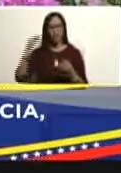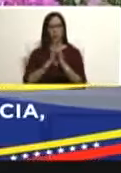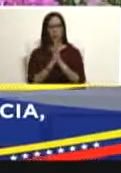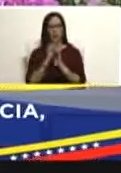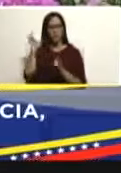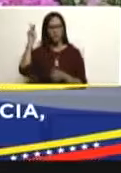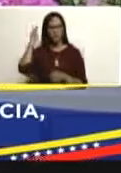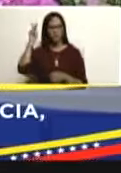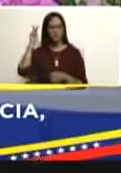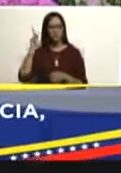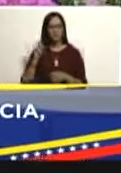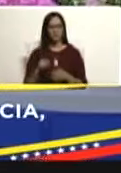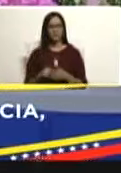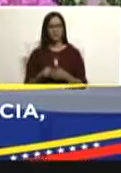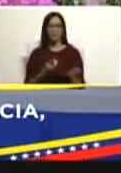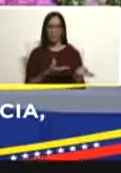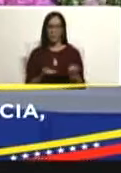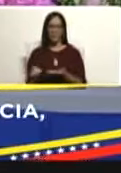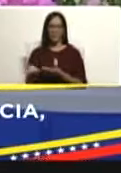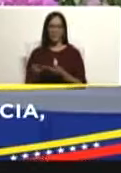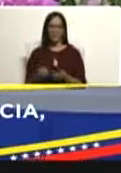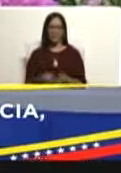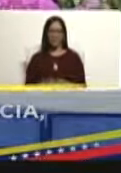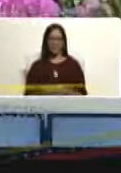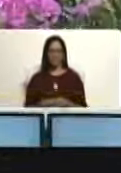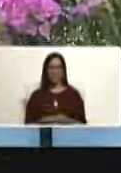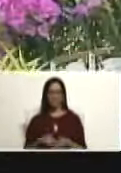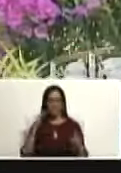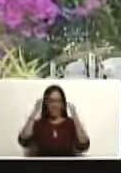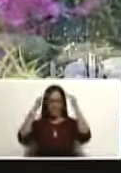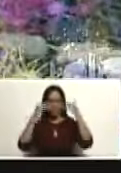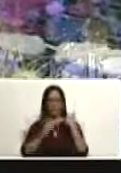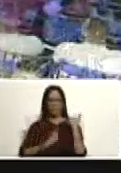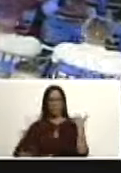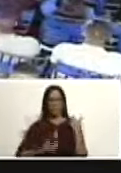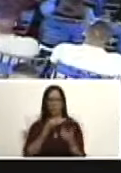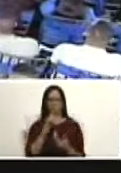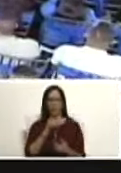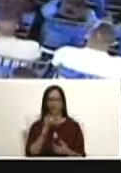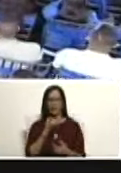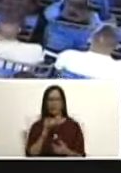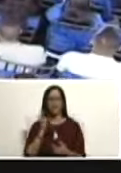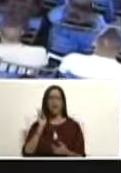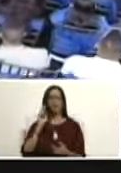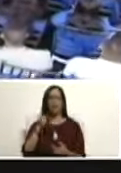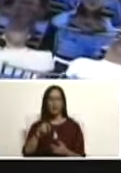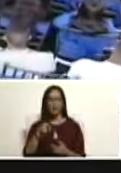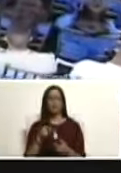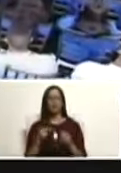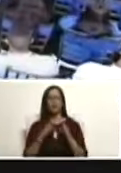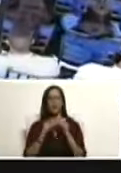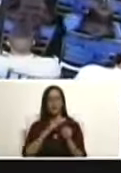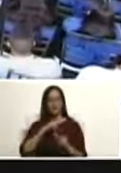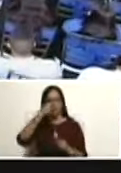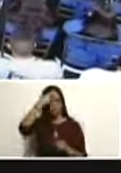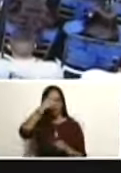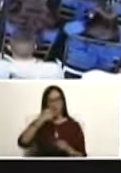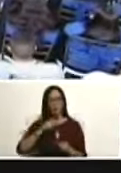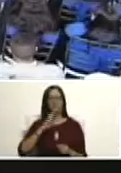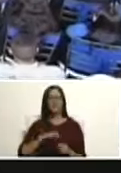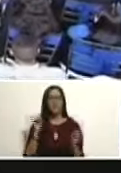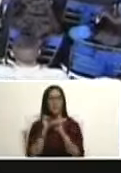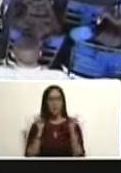Profesora, bienvenida. Saludos, presidente. Buenas tardes a usted, a todo nuestro pueblo. Estamos felices de tenerlo en